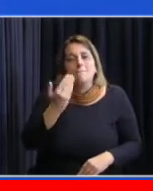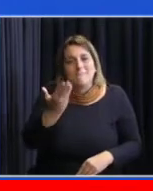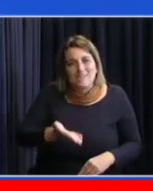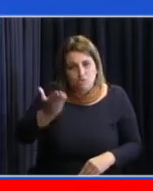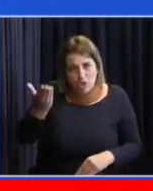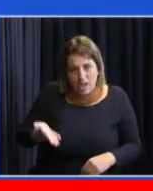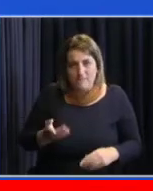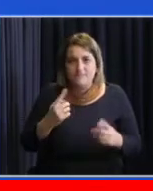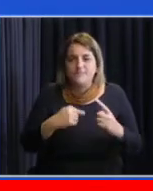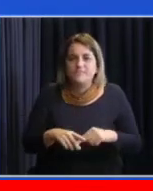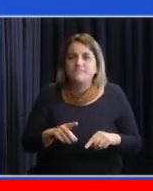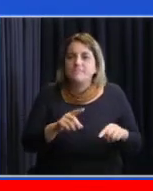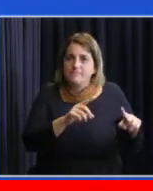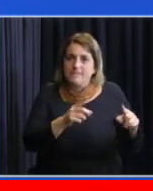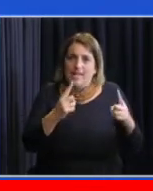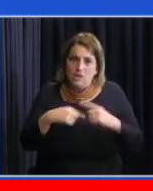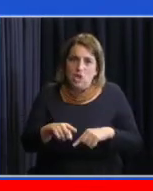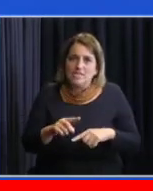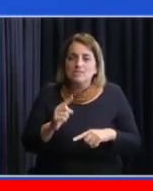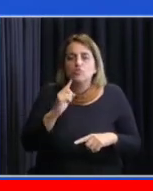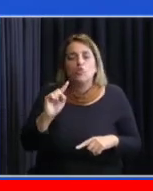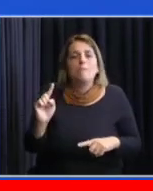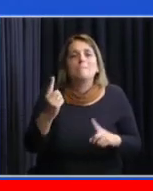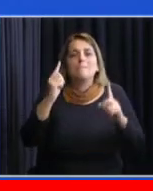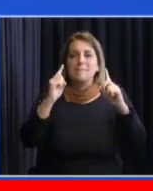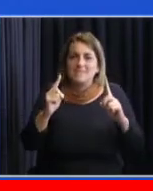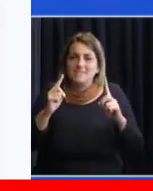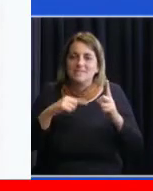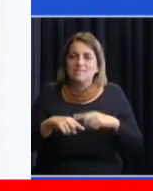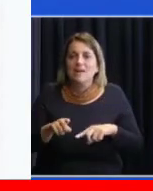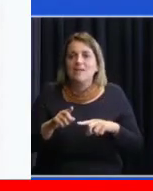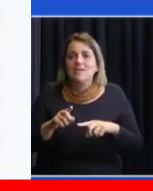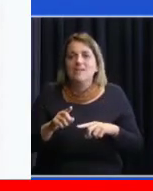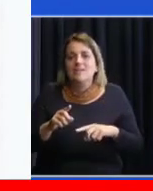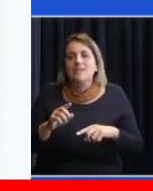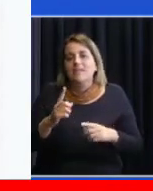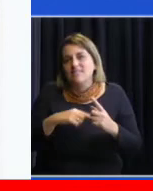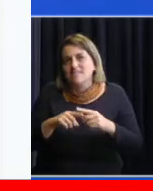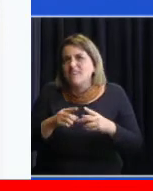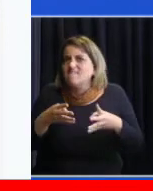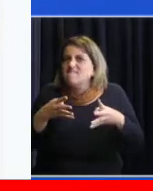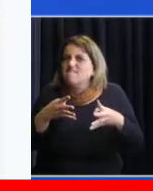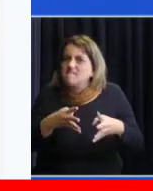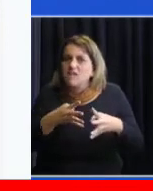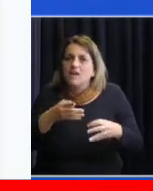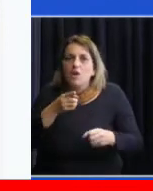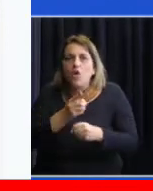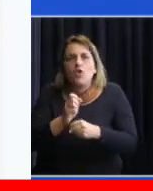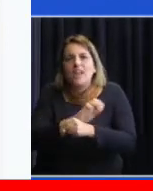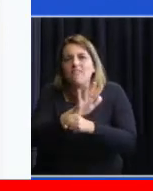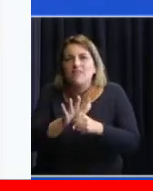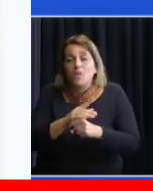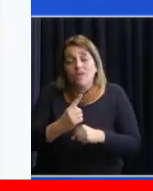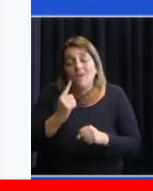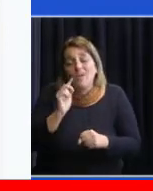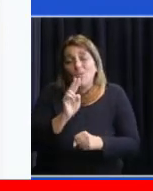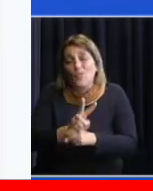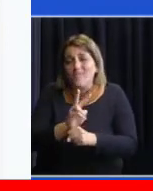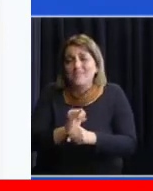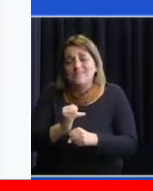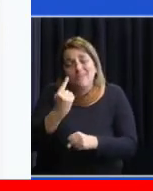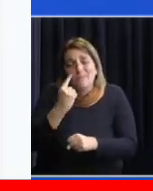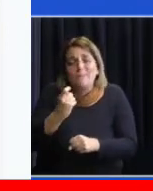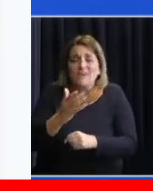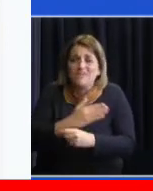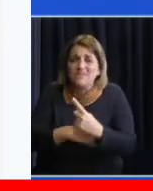COVID-19. Se procesaron en el día de ayer 618 análisis, de los cuales 7